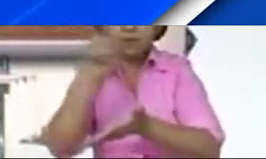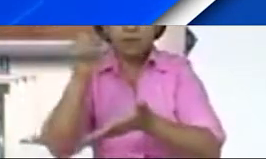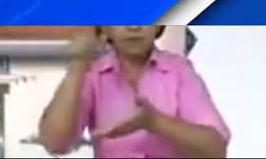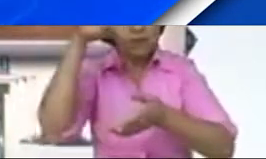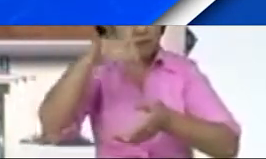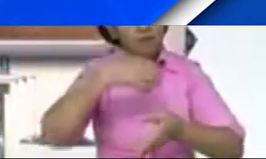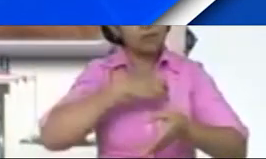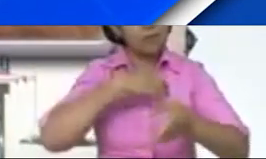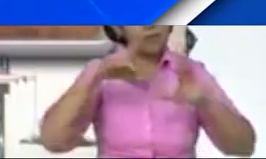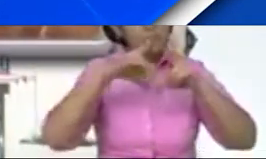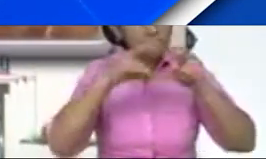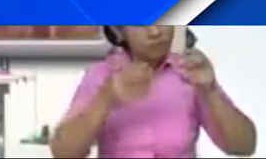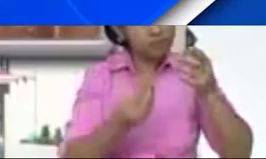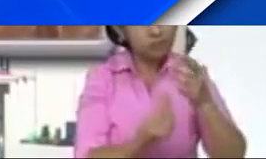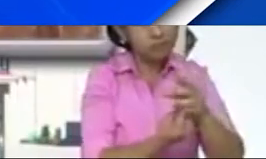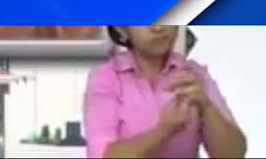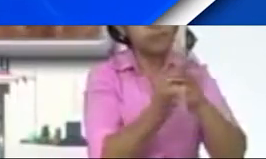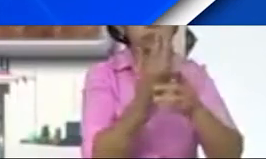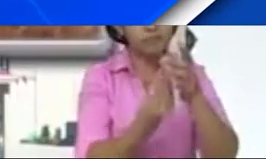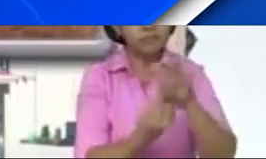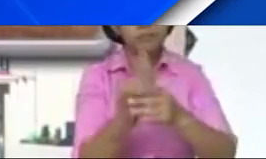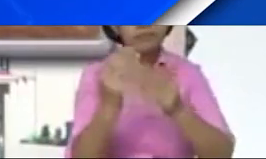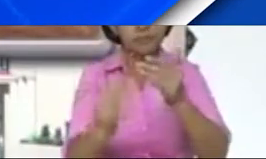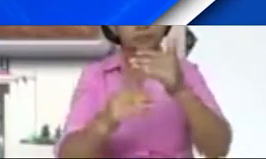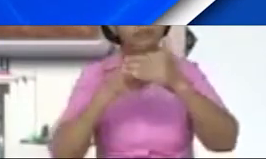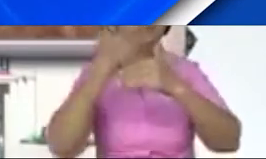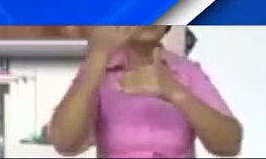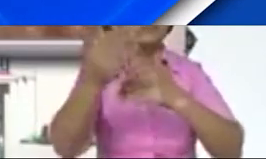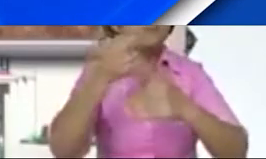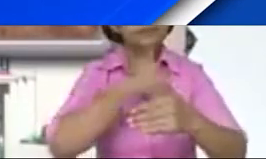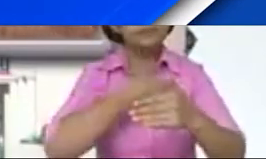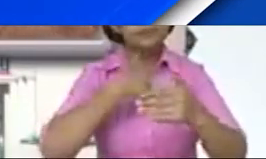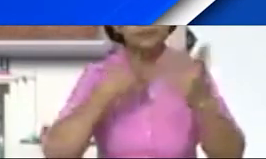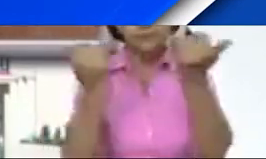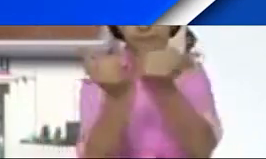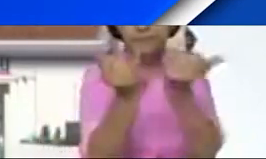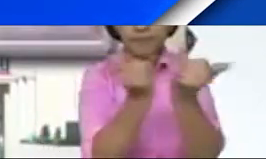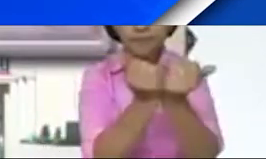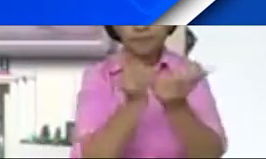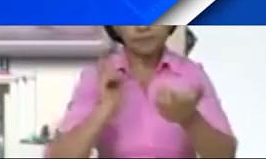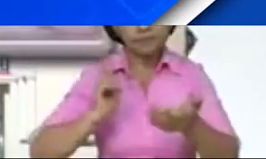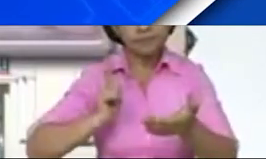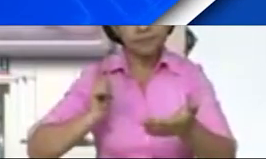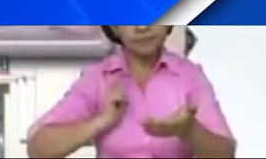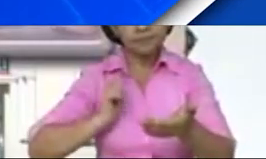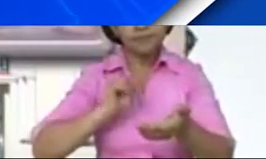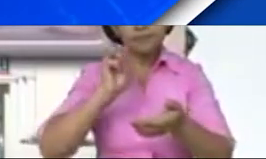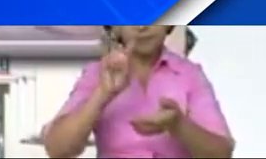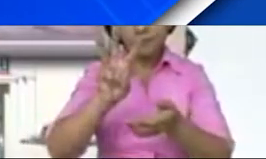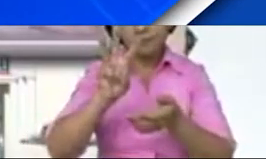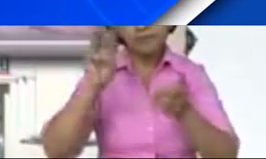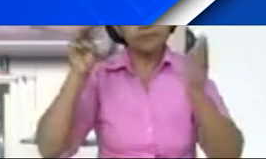la producción de postrera, donde estaremos cosechando